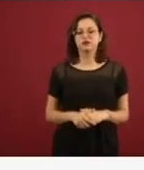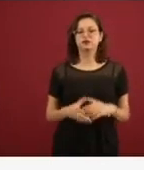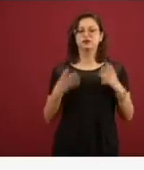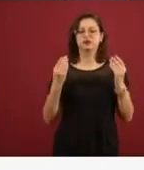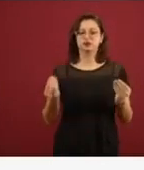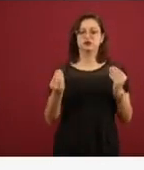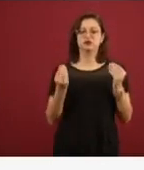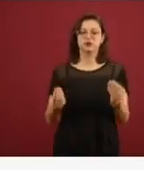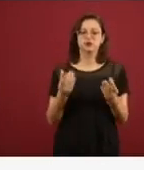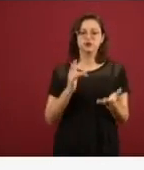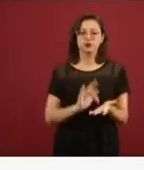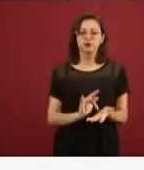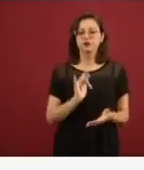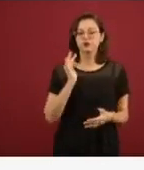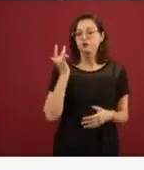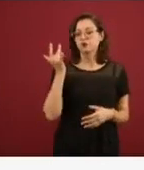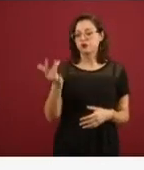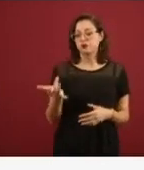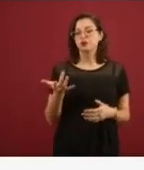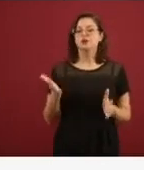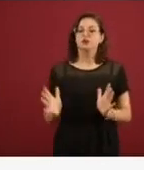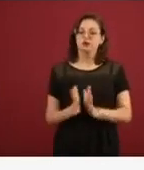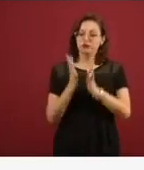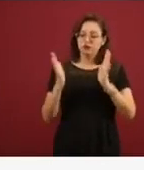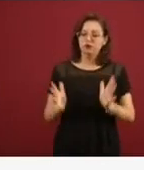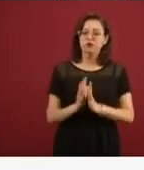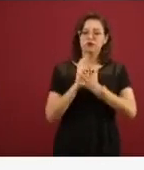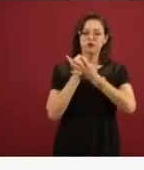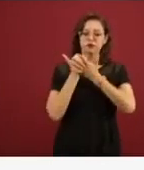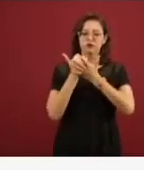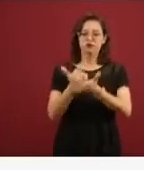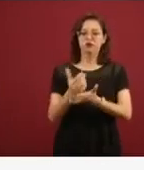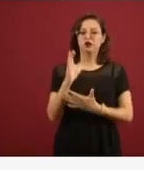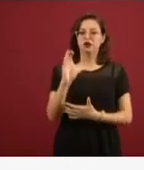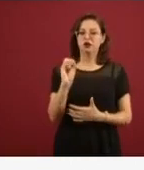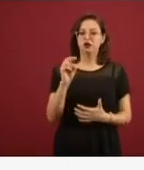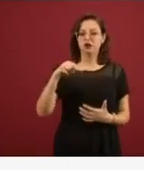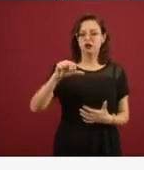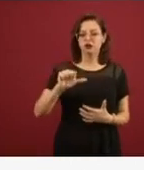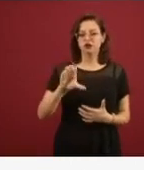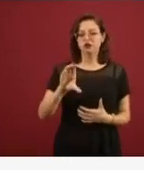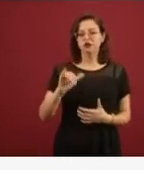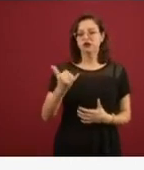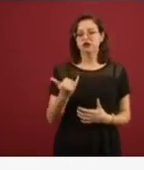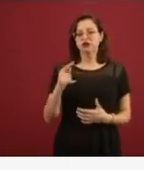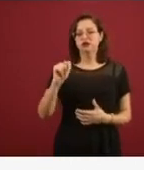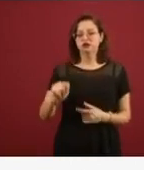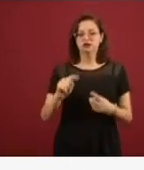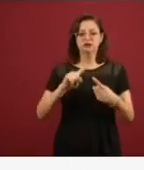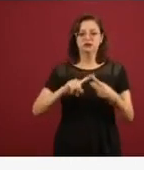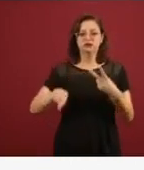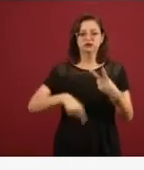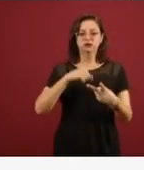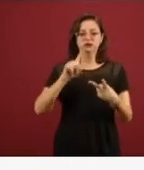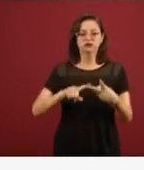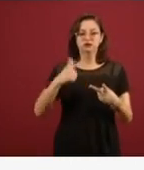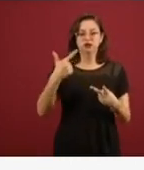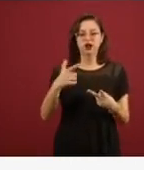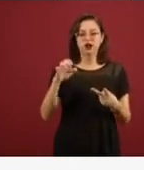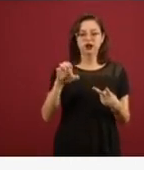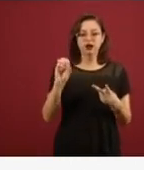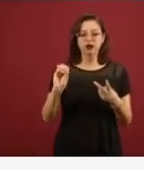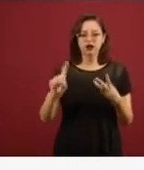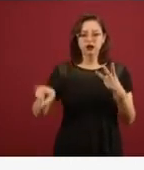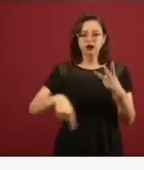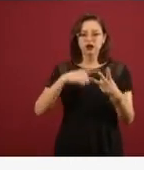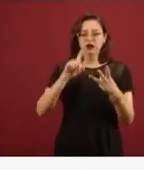Agradecemos aquí, lógicamente, la interacción y la colaboración que hemos tenido con CONACYT, con Centro Geo, con GeoInt, quienes son los que